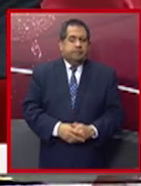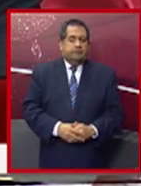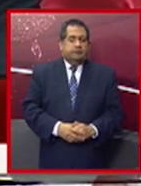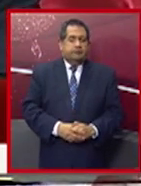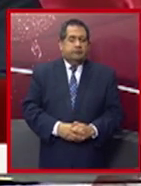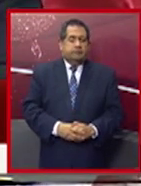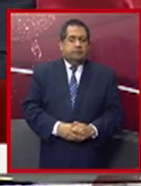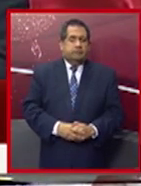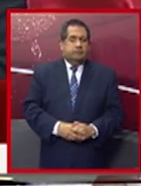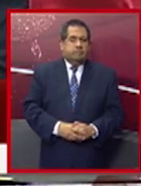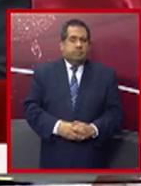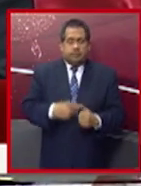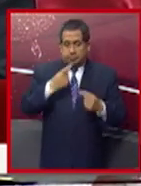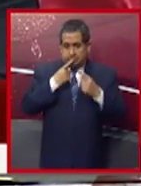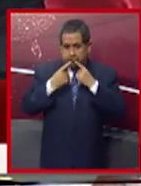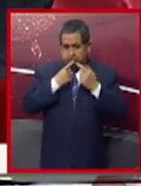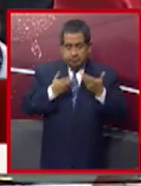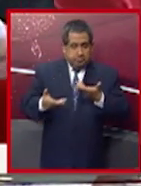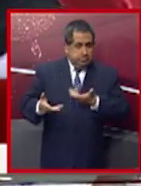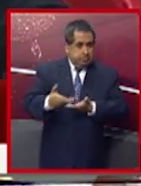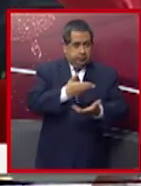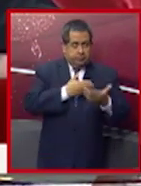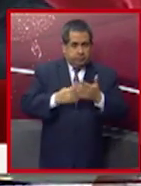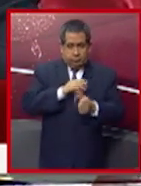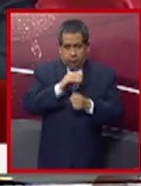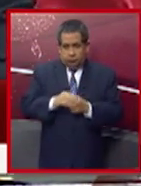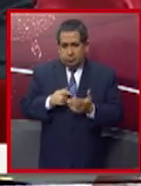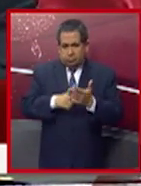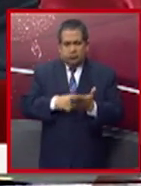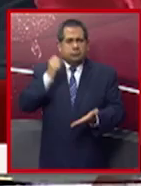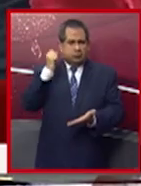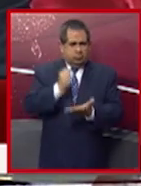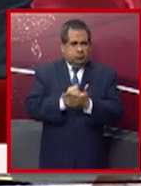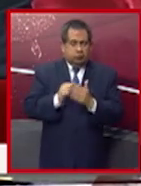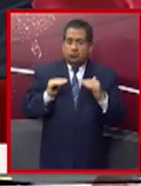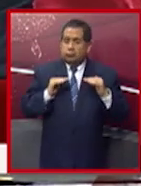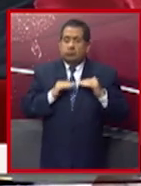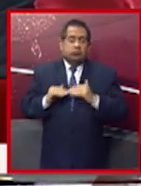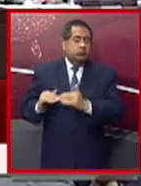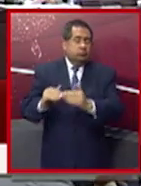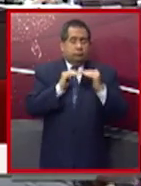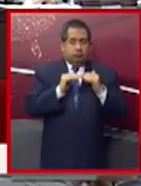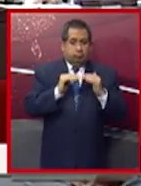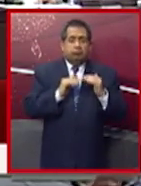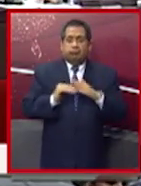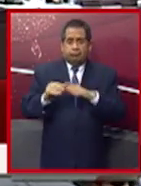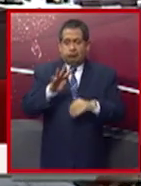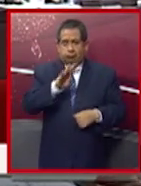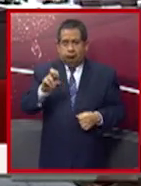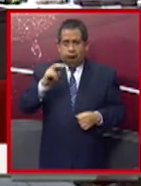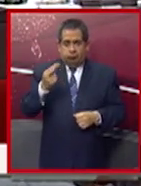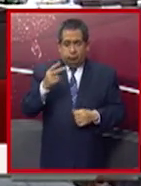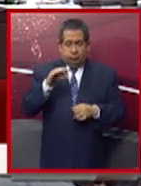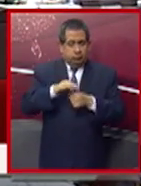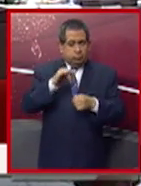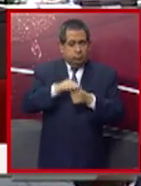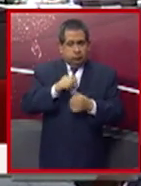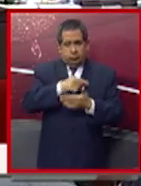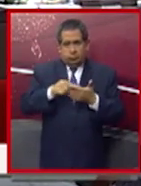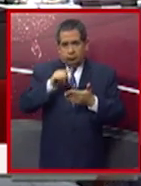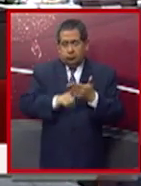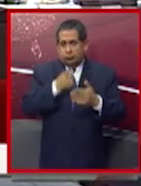Bueno, luego de ponerse a discusión y a votación nominal, este dictamen fue aprobado de manera unánime, 425 votos en